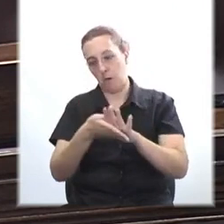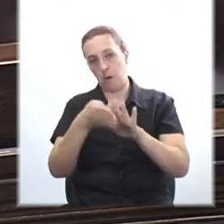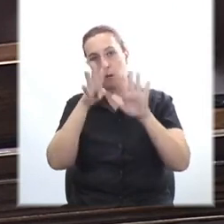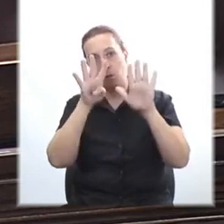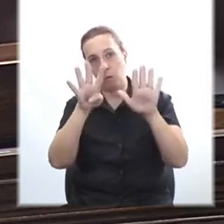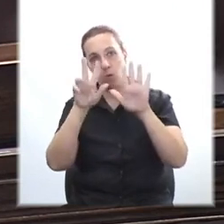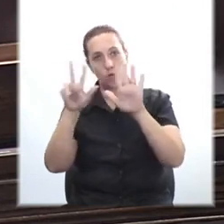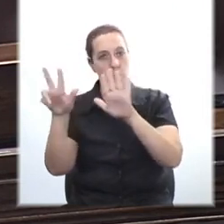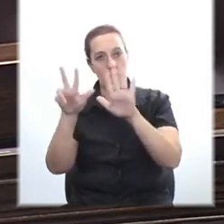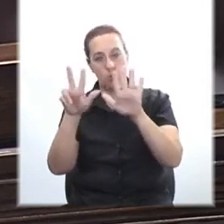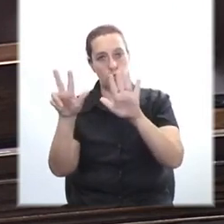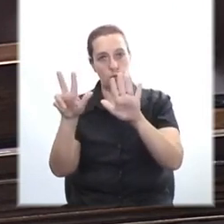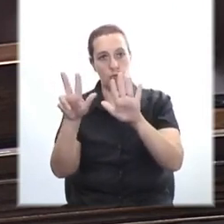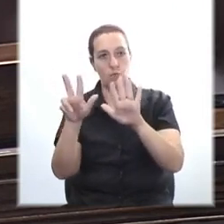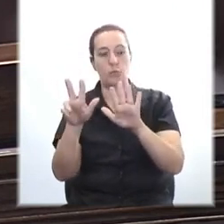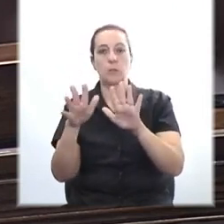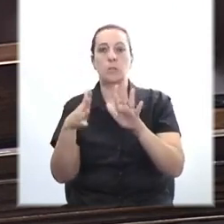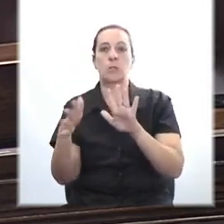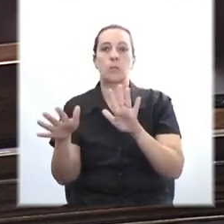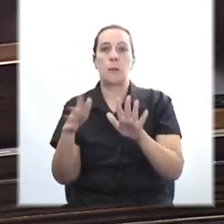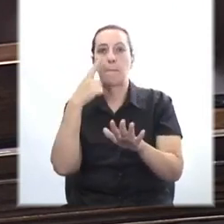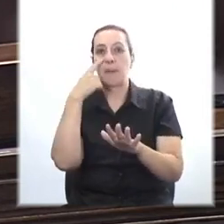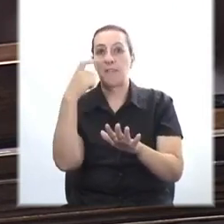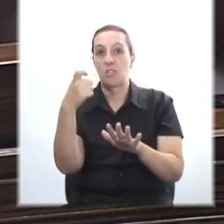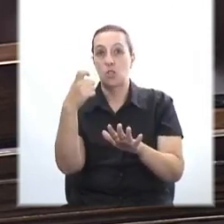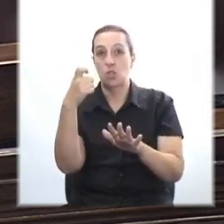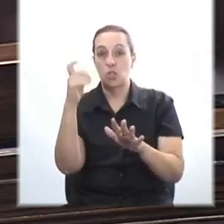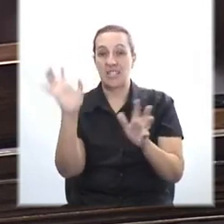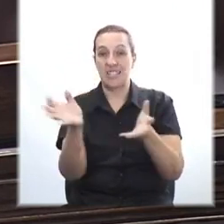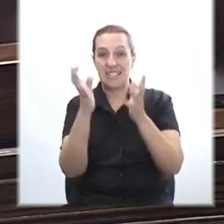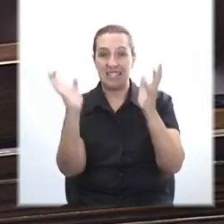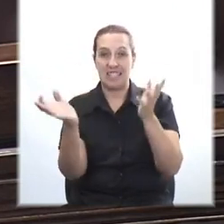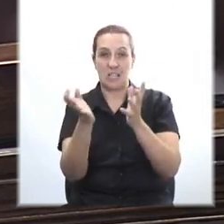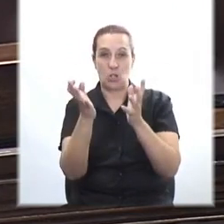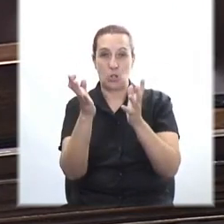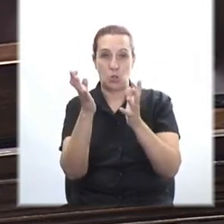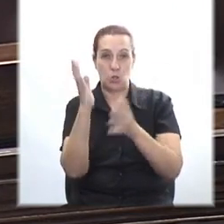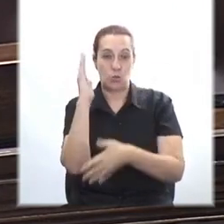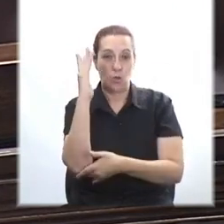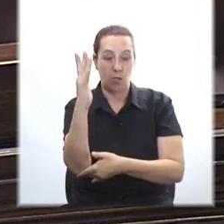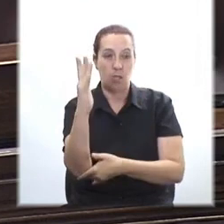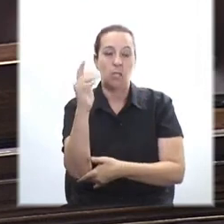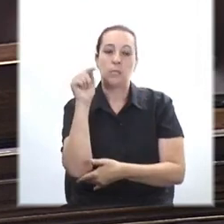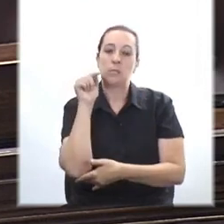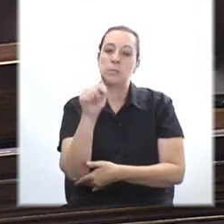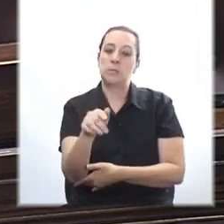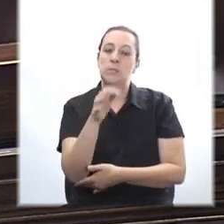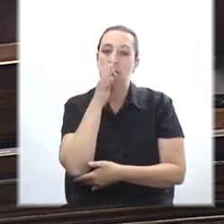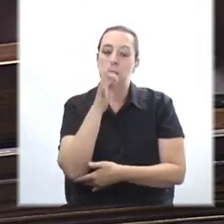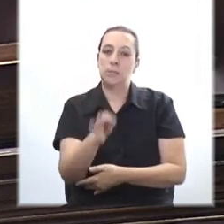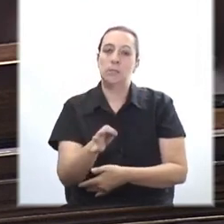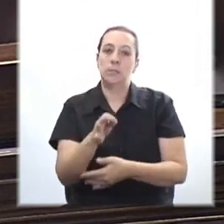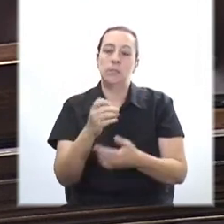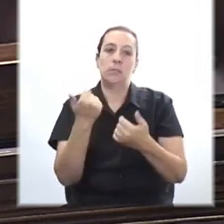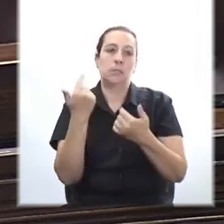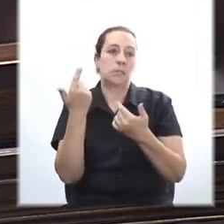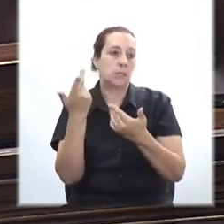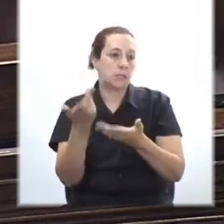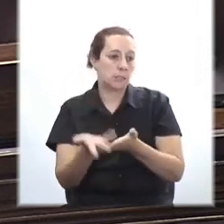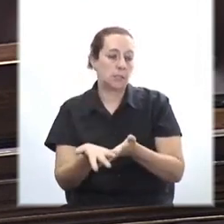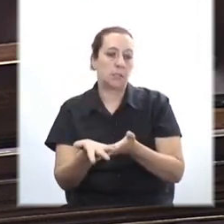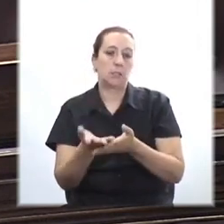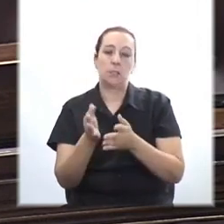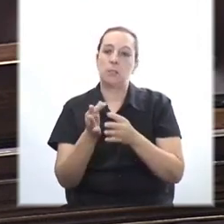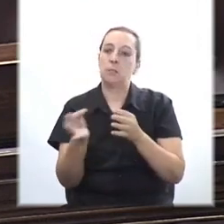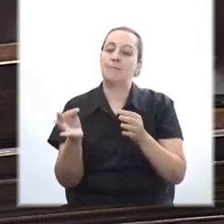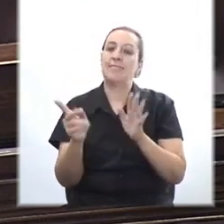849/988, que es justamente el de prevención de incendios forestales. En lo mismo se establecen una serie de medidas. Creemos nosotros que si bien es un